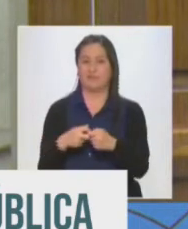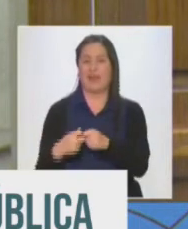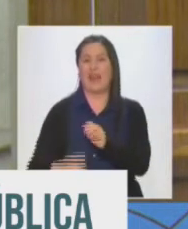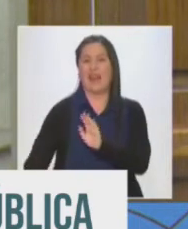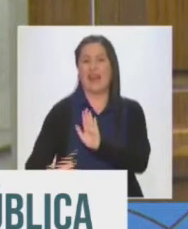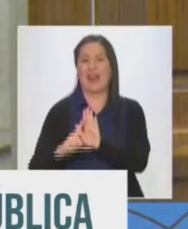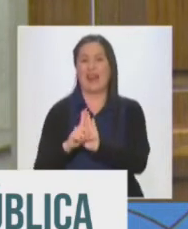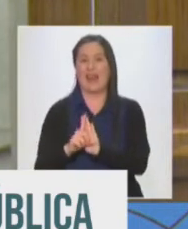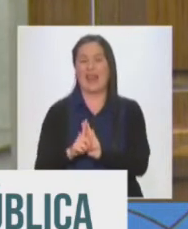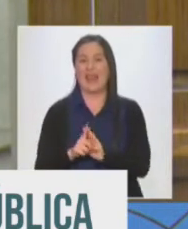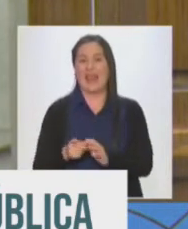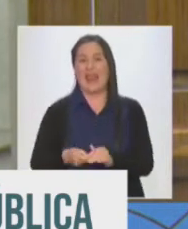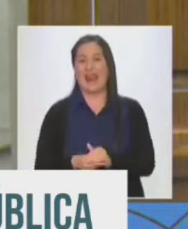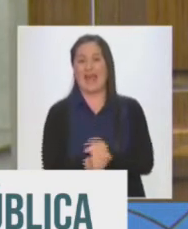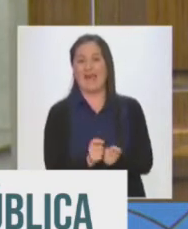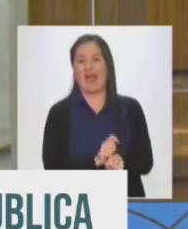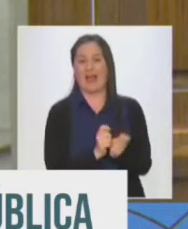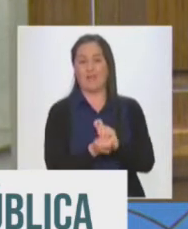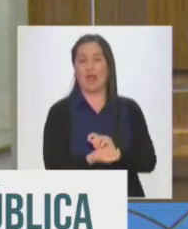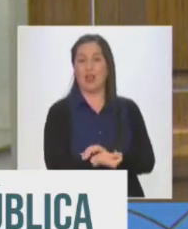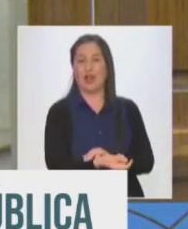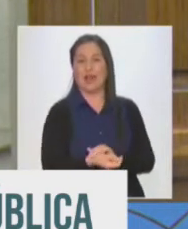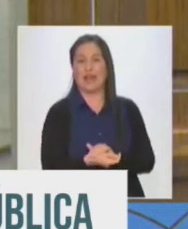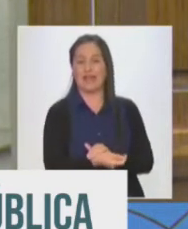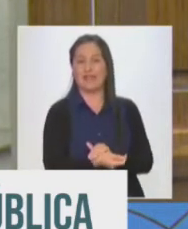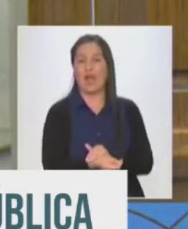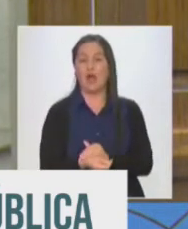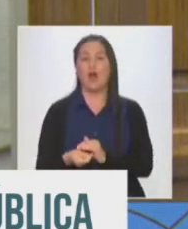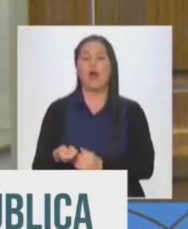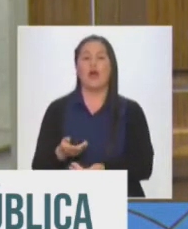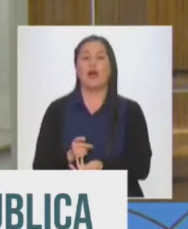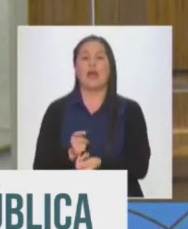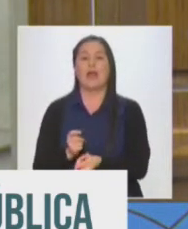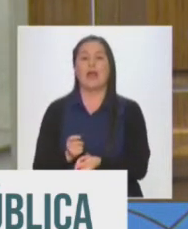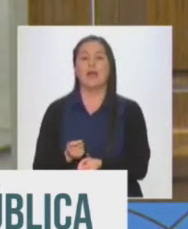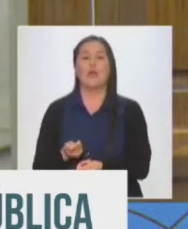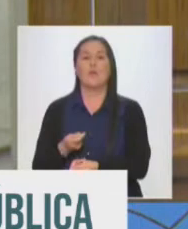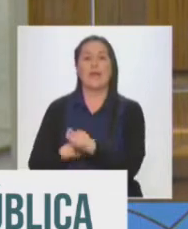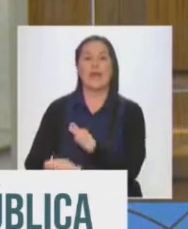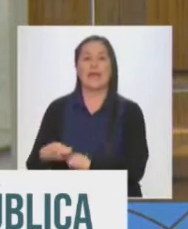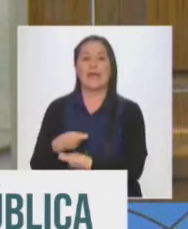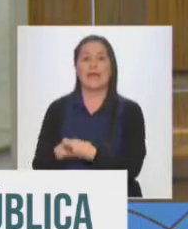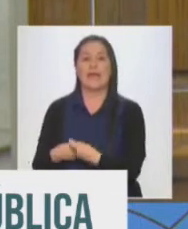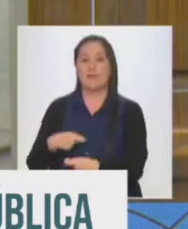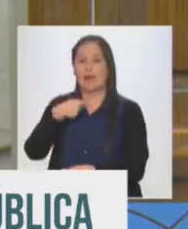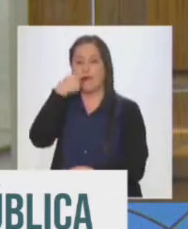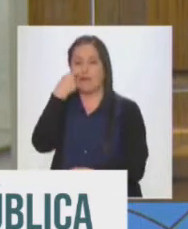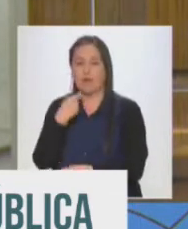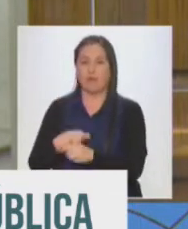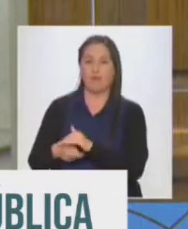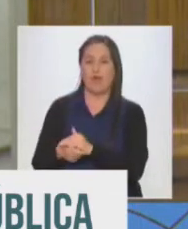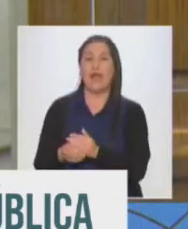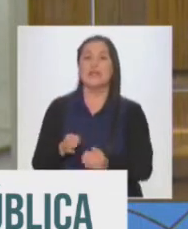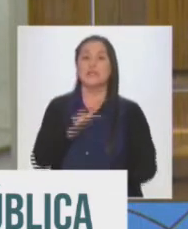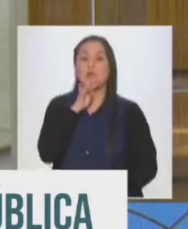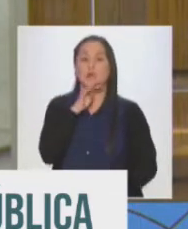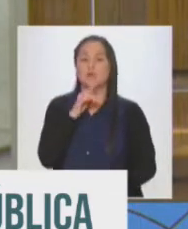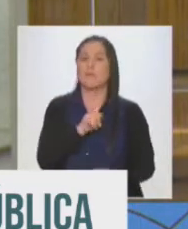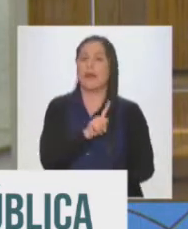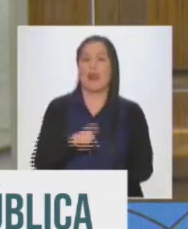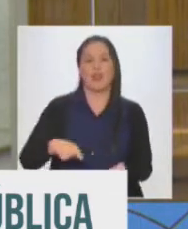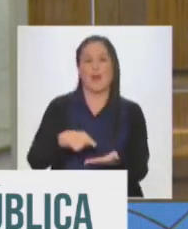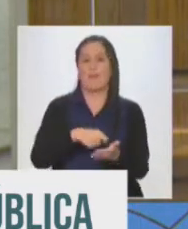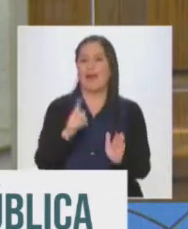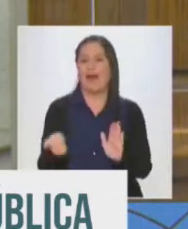como lavado de dinero, ocultamiento de dinero que proviene del narcotráfico o del crimen organizado, o muchas veces se utilizan para evadir